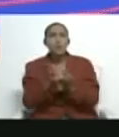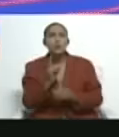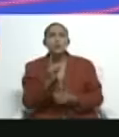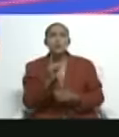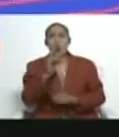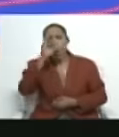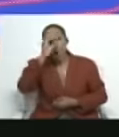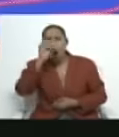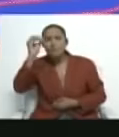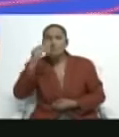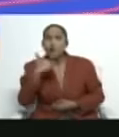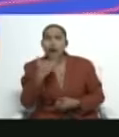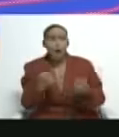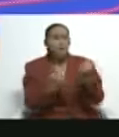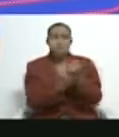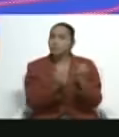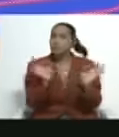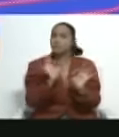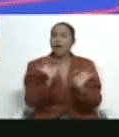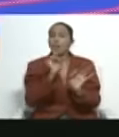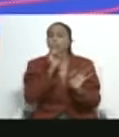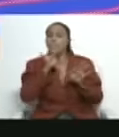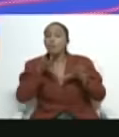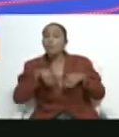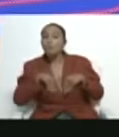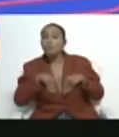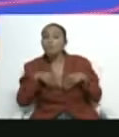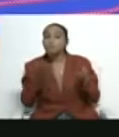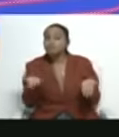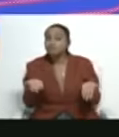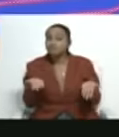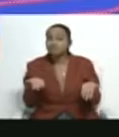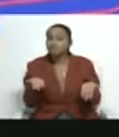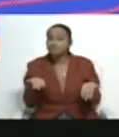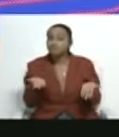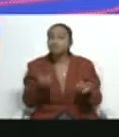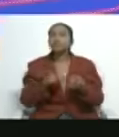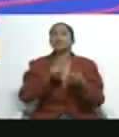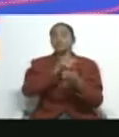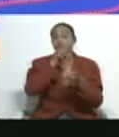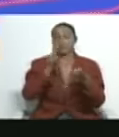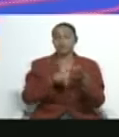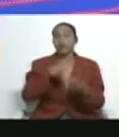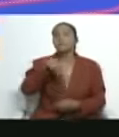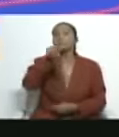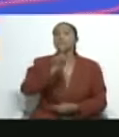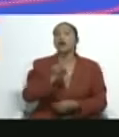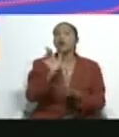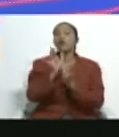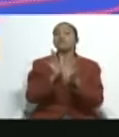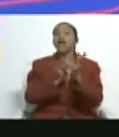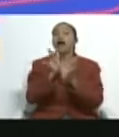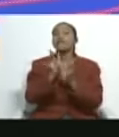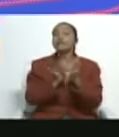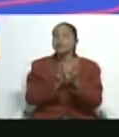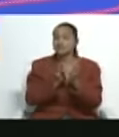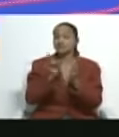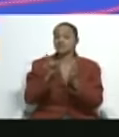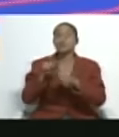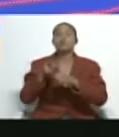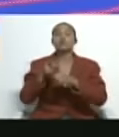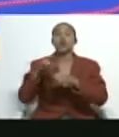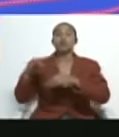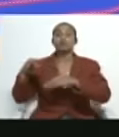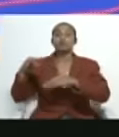primero de abril el gobierno de Tano lanza sus aviones y misiles de alta precisión y